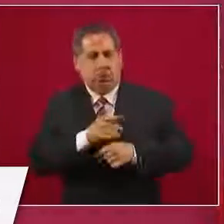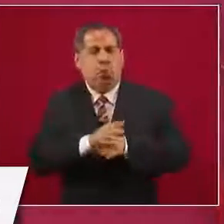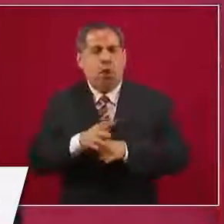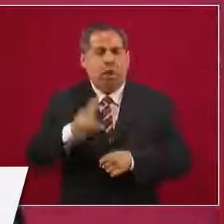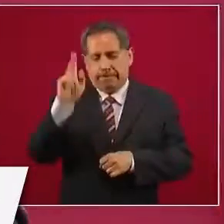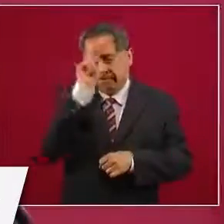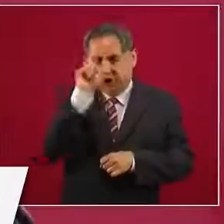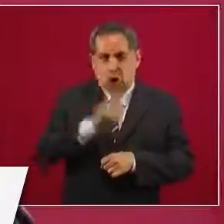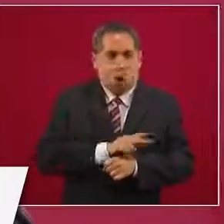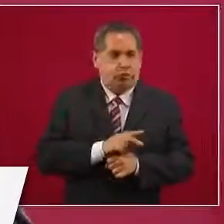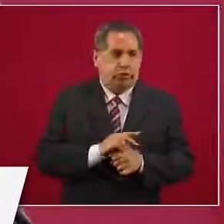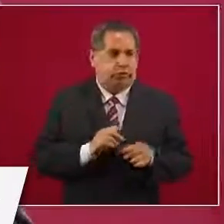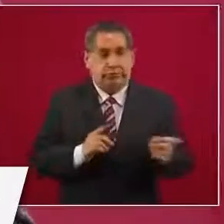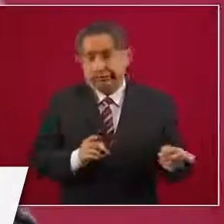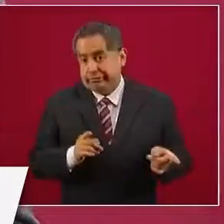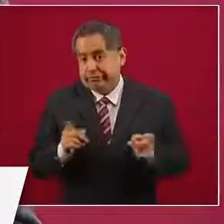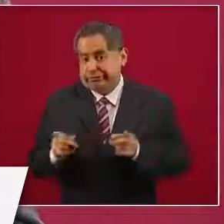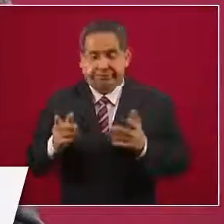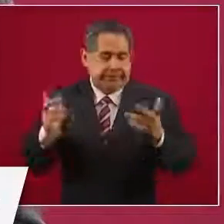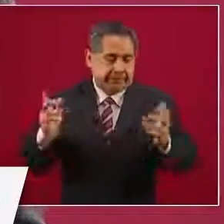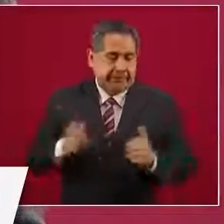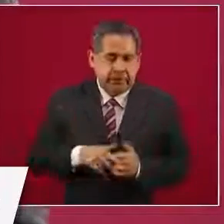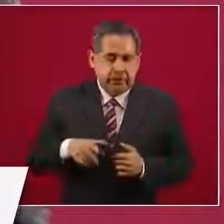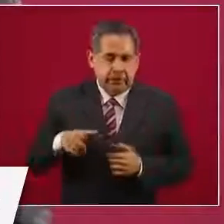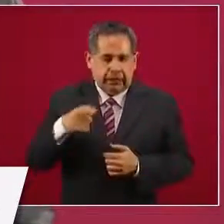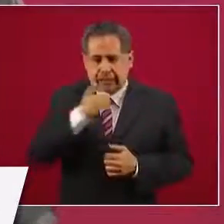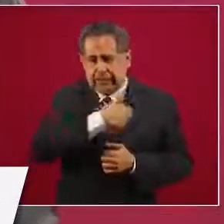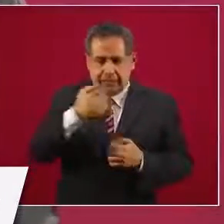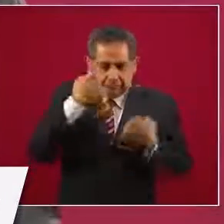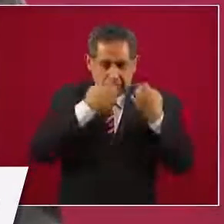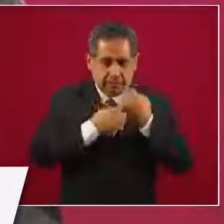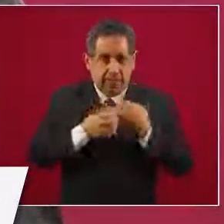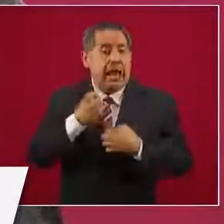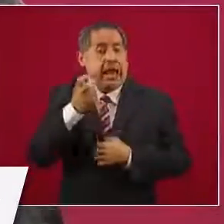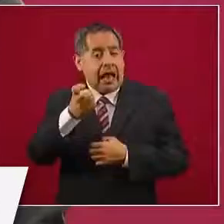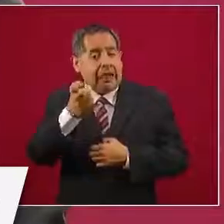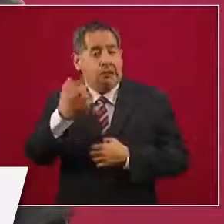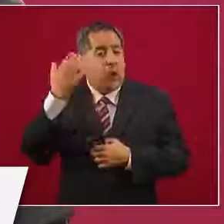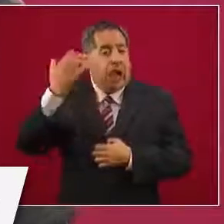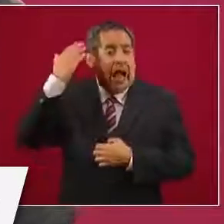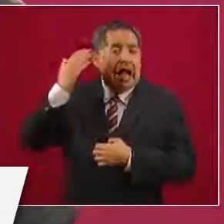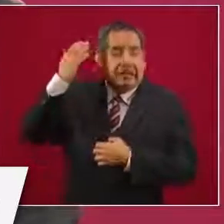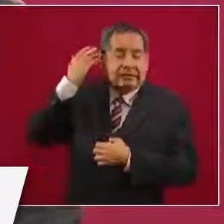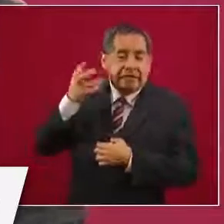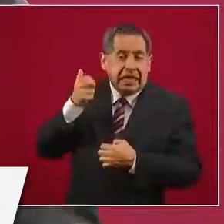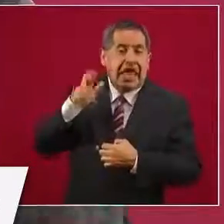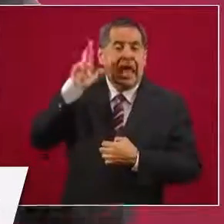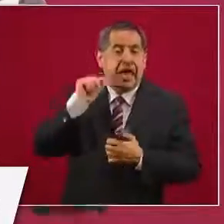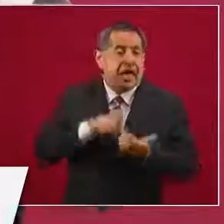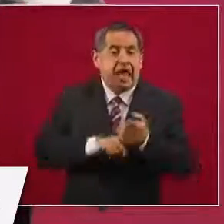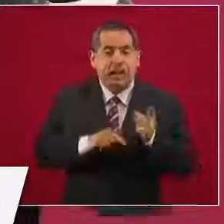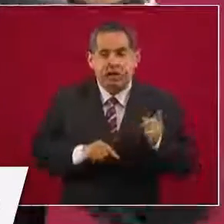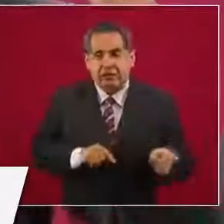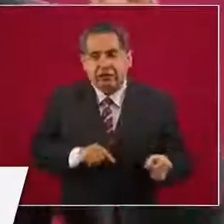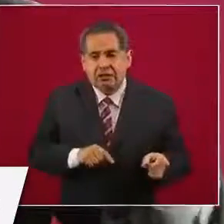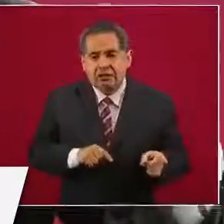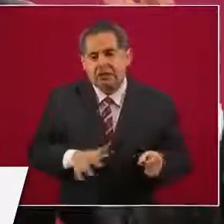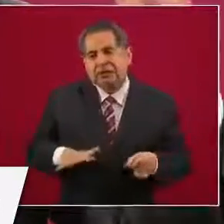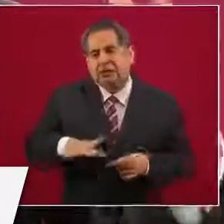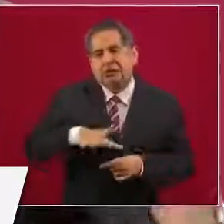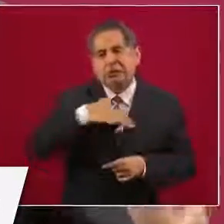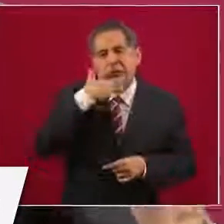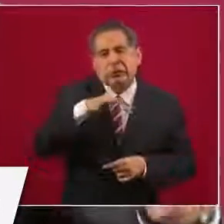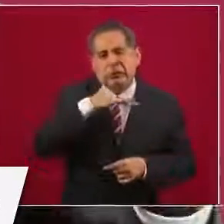debe de revisarlo. Pero era lo que se padecía. Por un lado, una gran corrupción